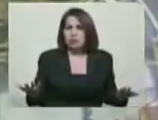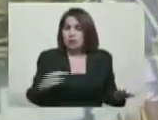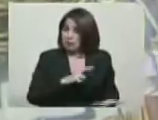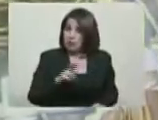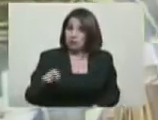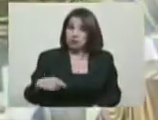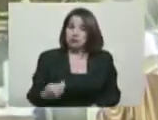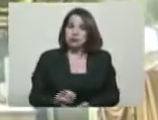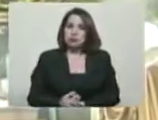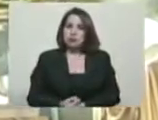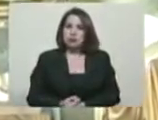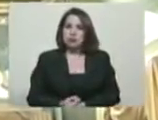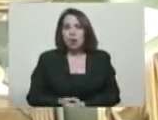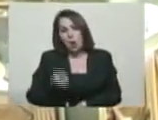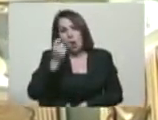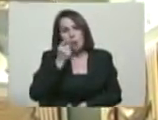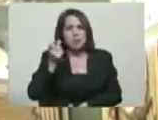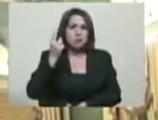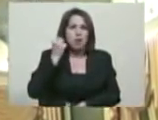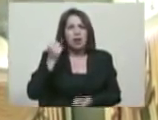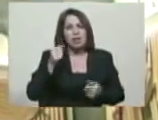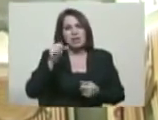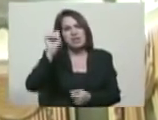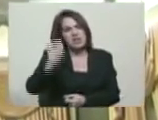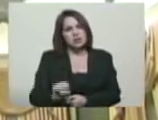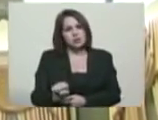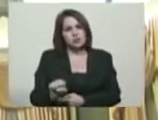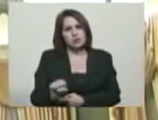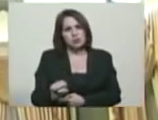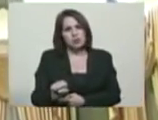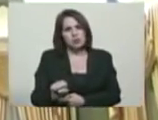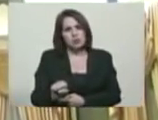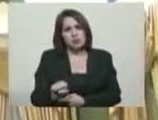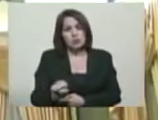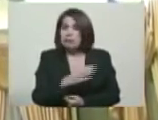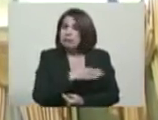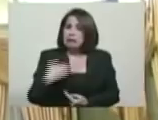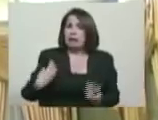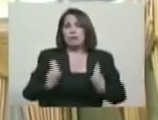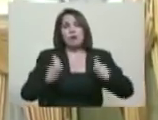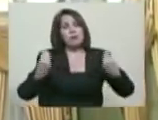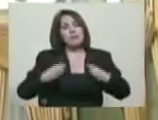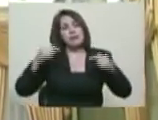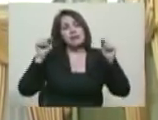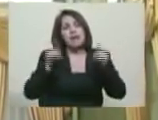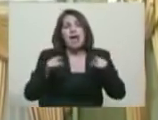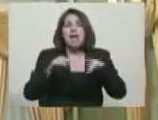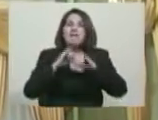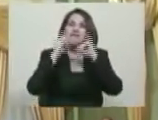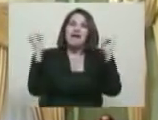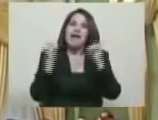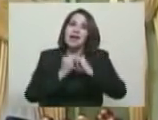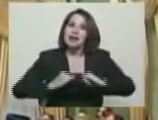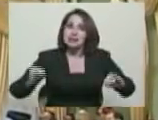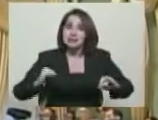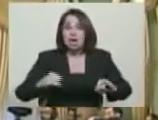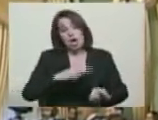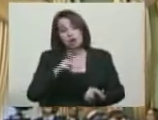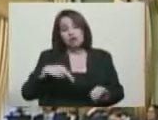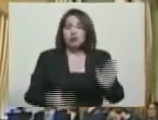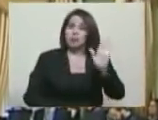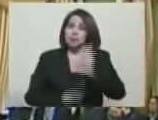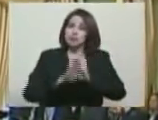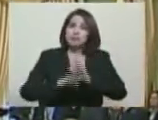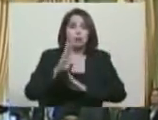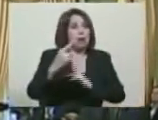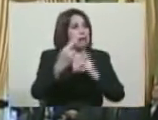nosotros, los hombres y mujeres del sur, podemos aspirar a vivir en felicidad. Así que vamos a seguir desarrollando nuestras